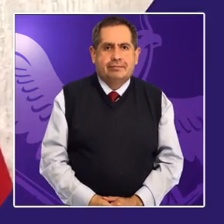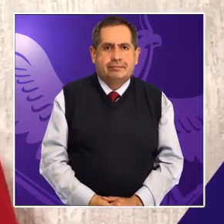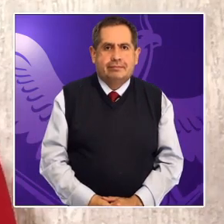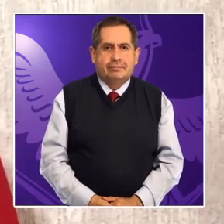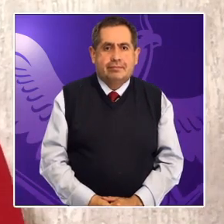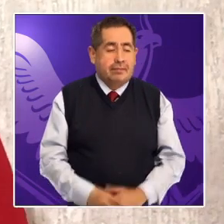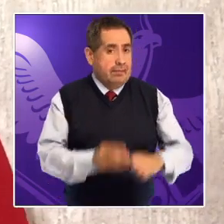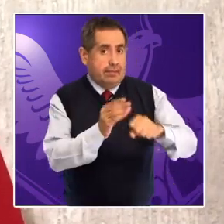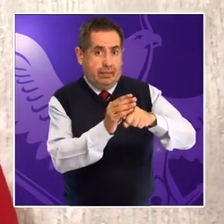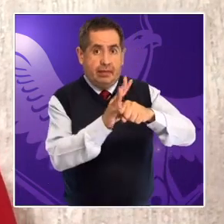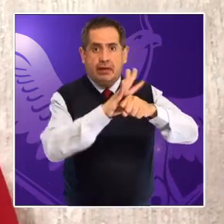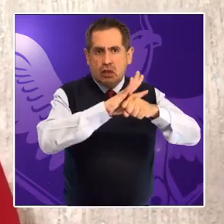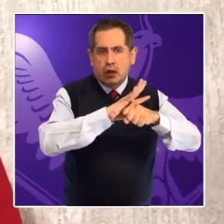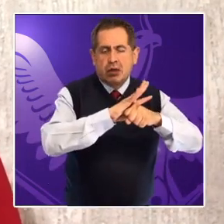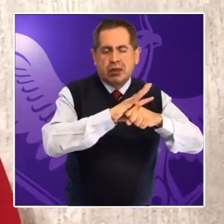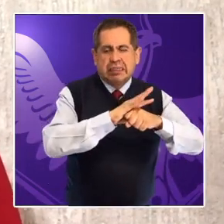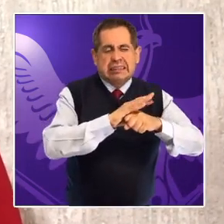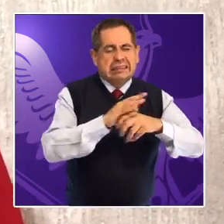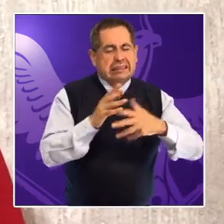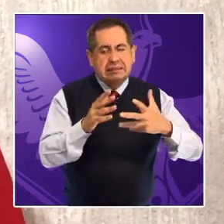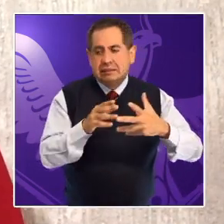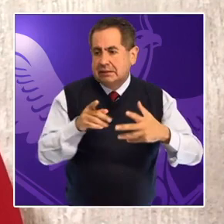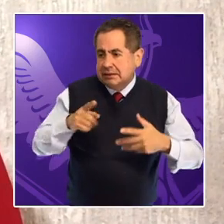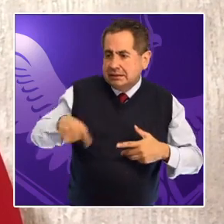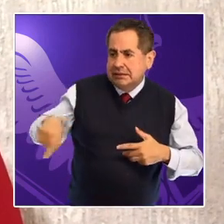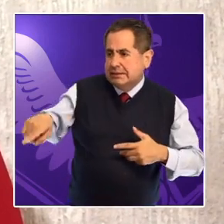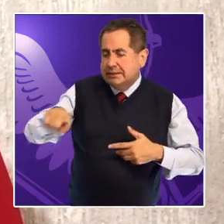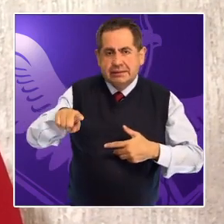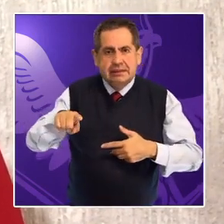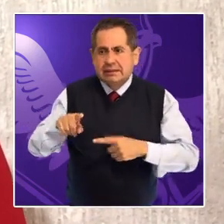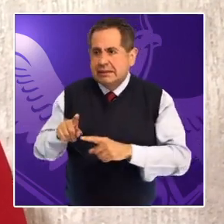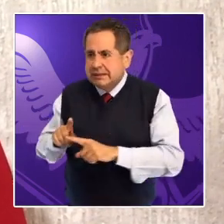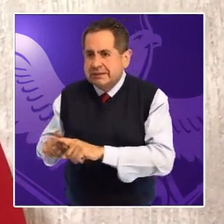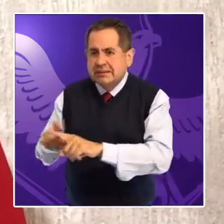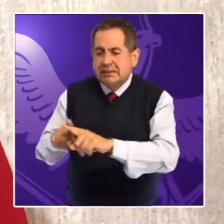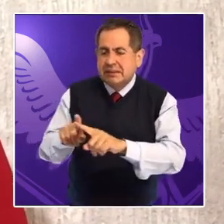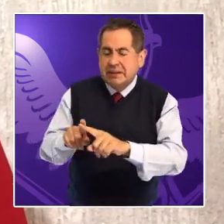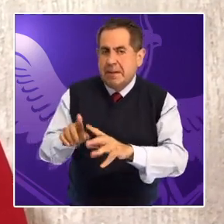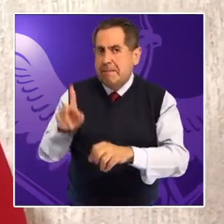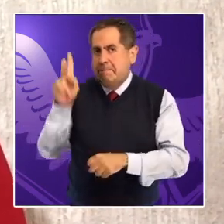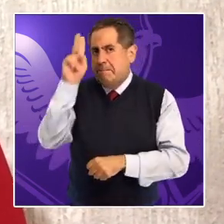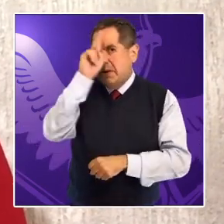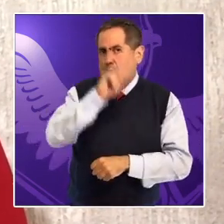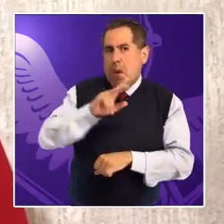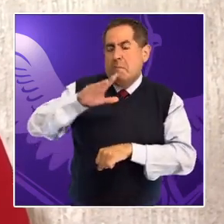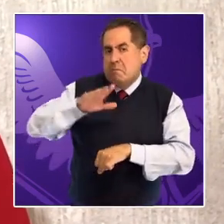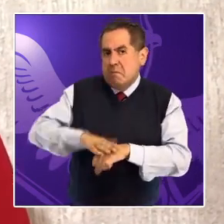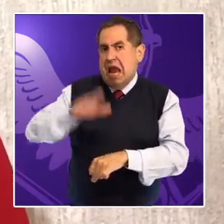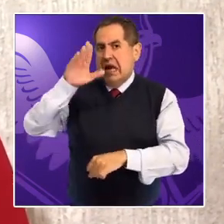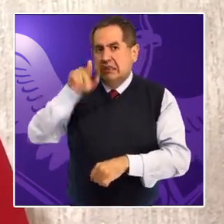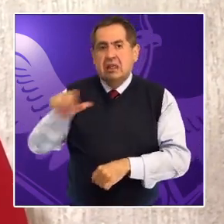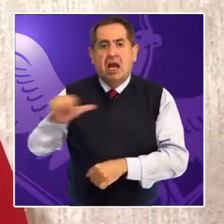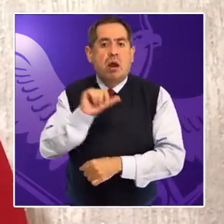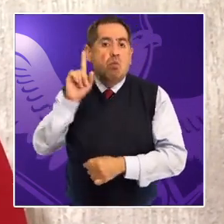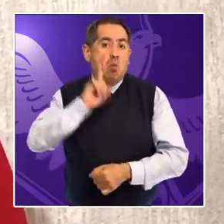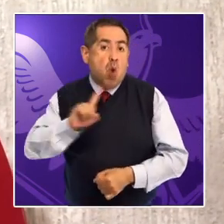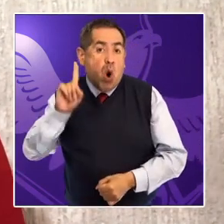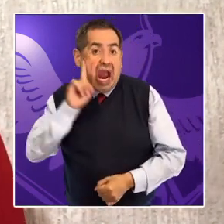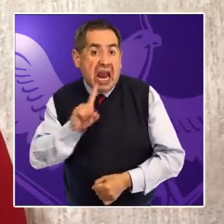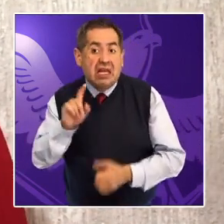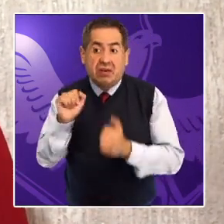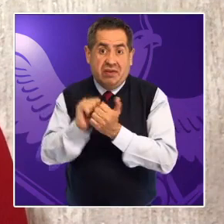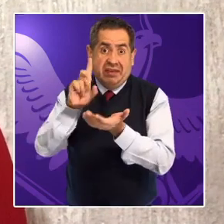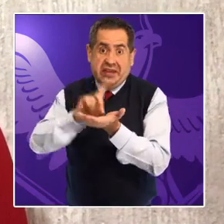La pandemia por COVID afecta de manera diferenciada y más a las personas con discapacidad y a las mujeres con discapacidad.